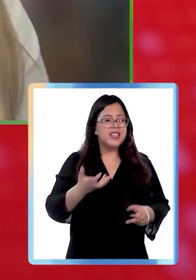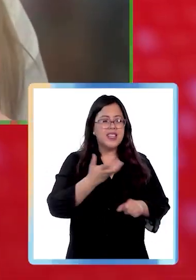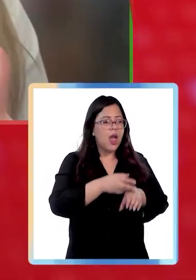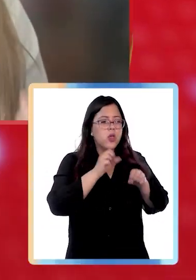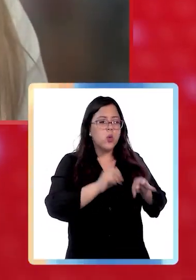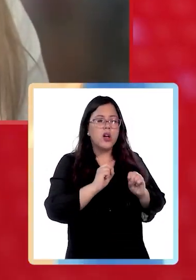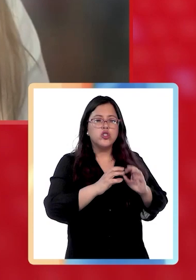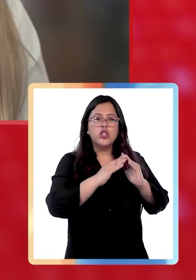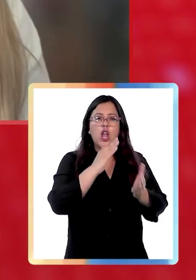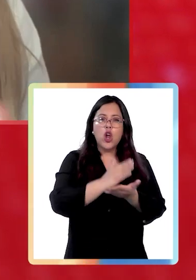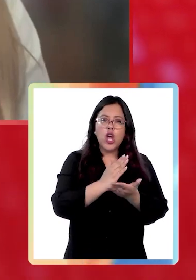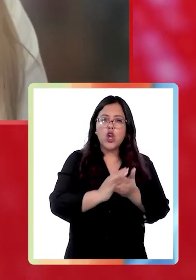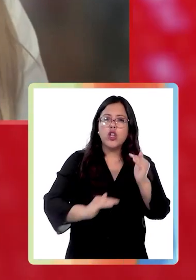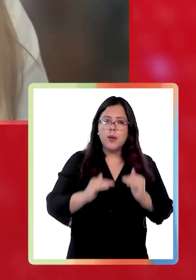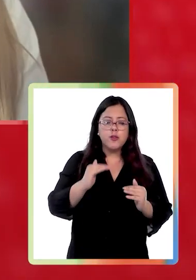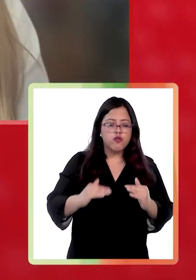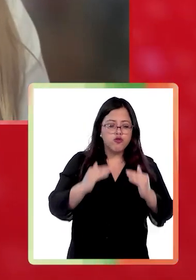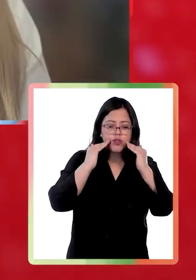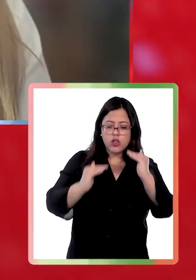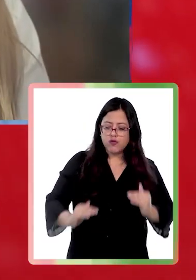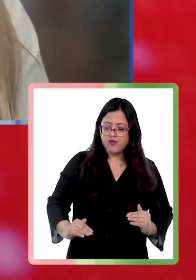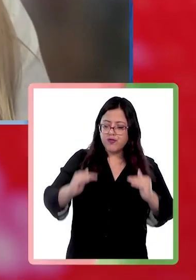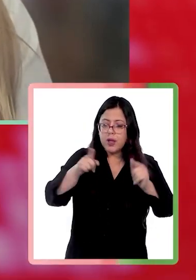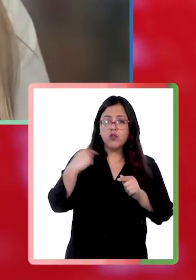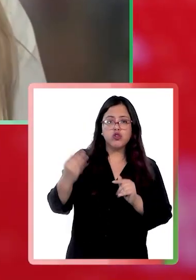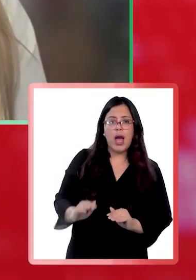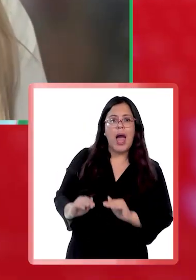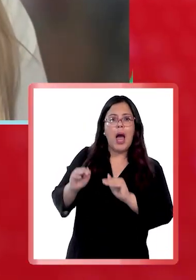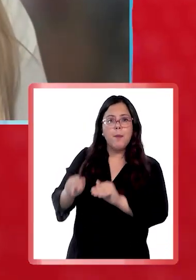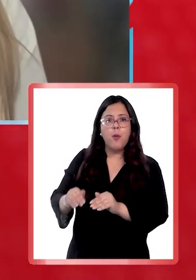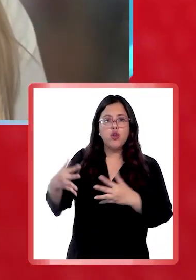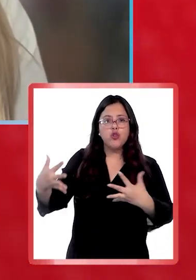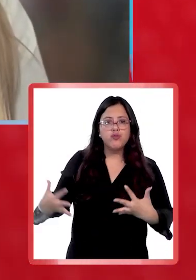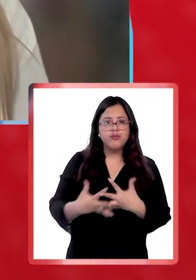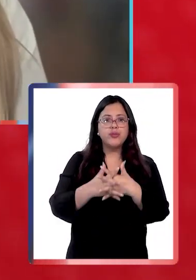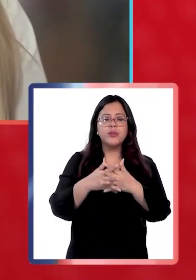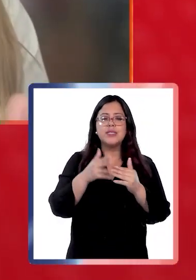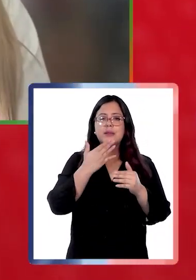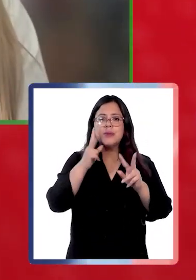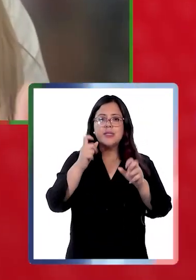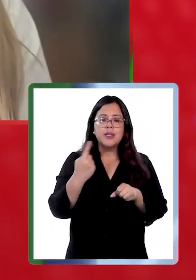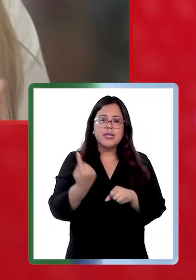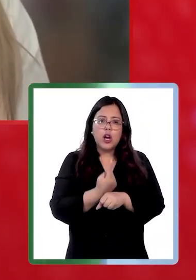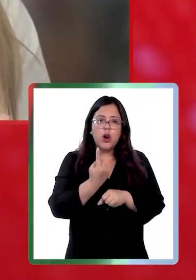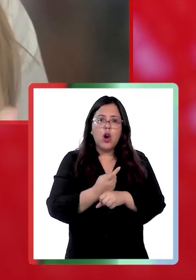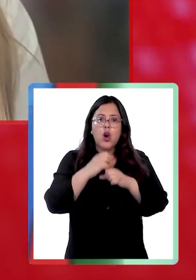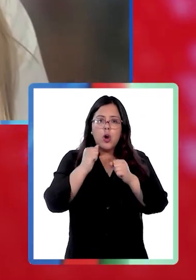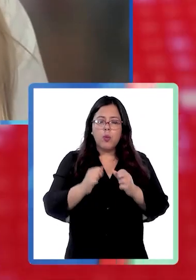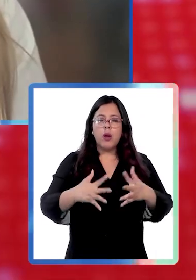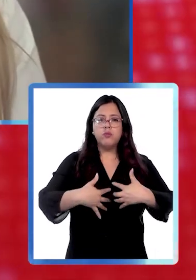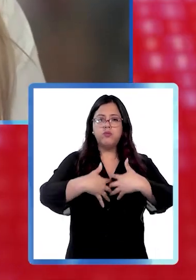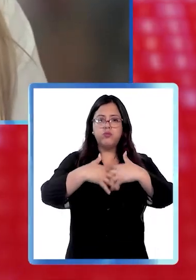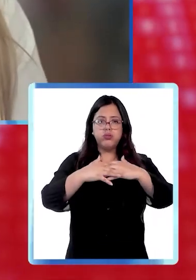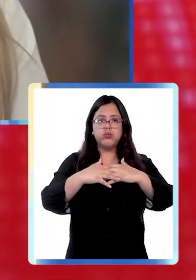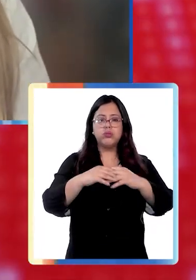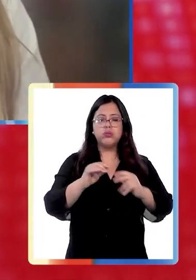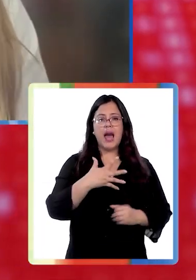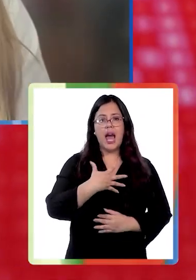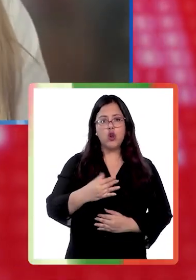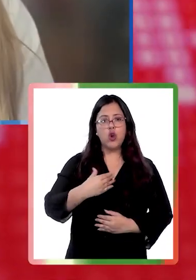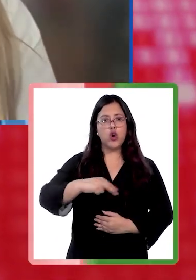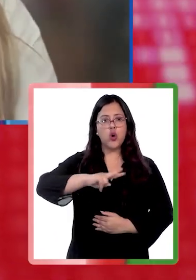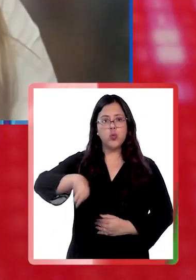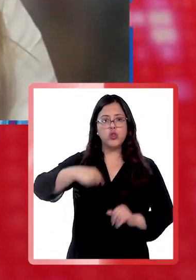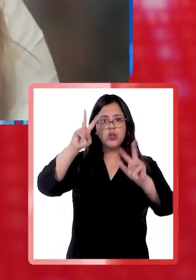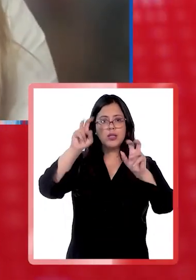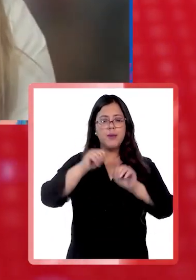está educando en el colegio según el nivel, para nosotros ir apoyando esa educación y desde ahí ir sacando temas de conversación que puedan también fortalecer